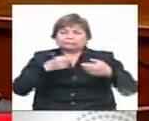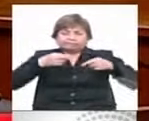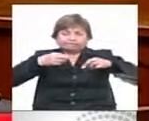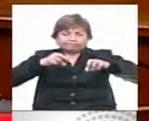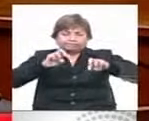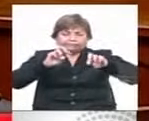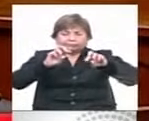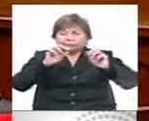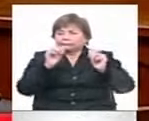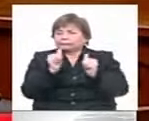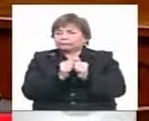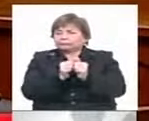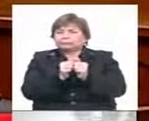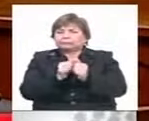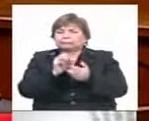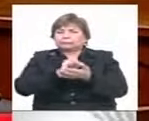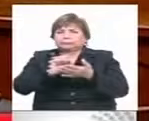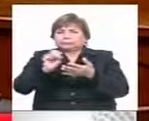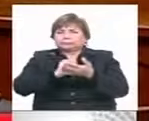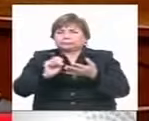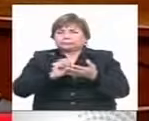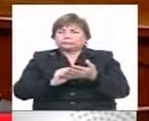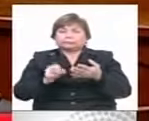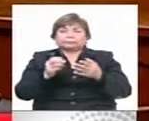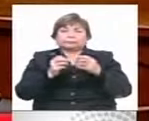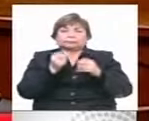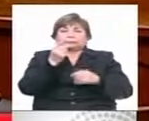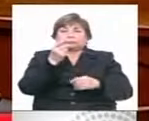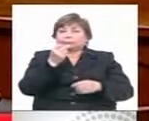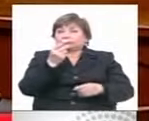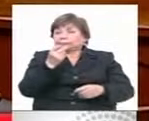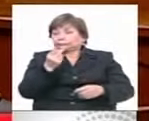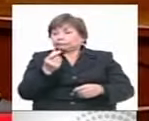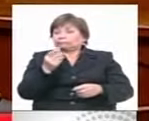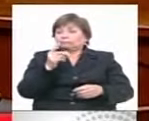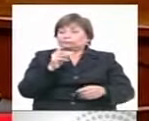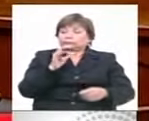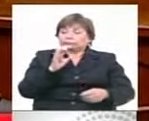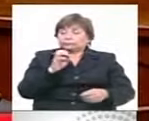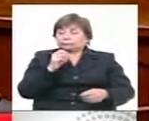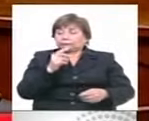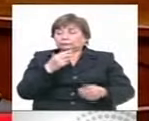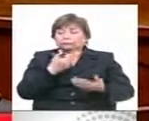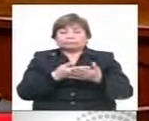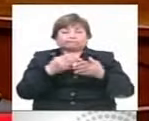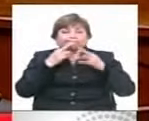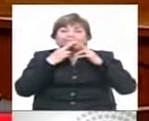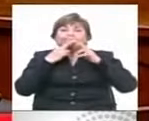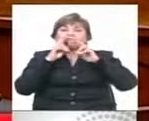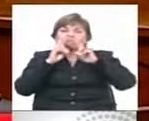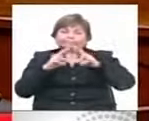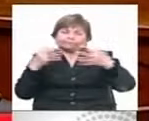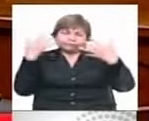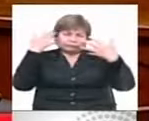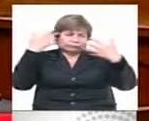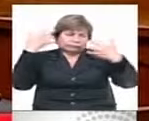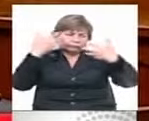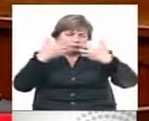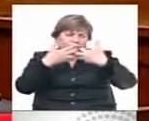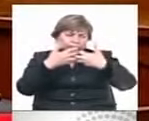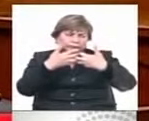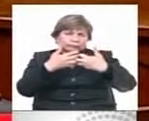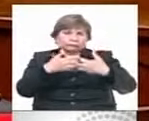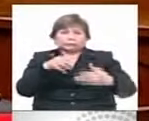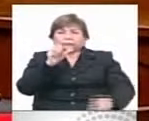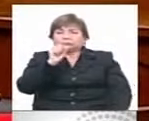la implementación del sistema 911, que articule a las entidades de primera respuesta, policía,